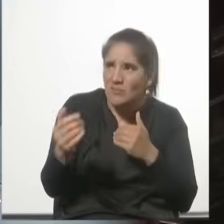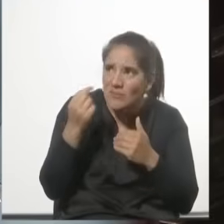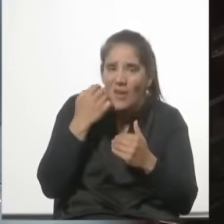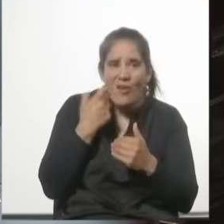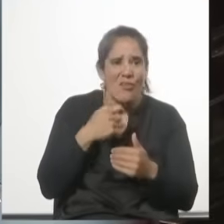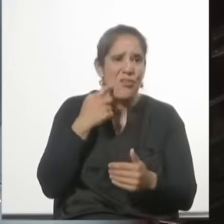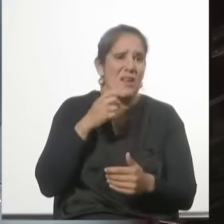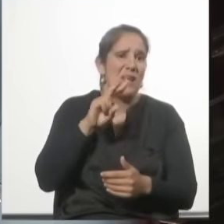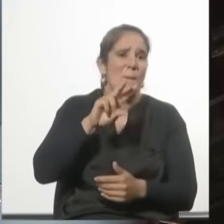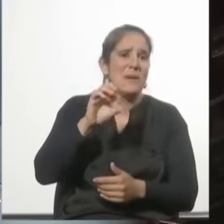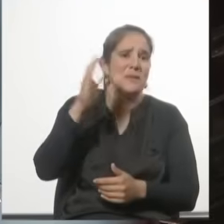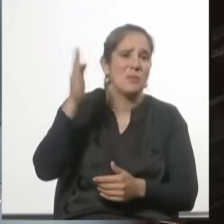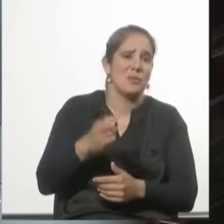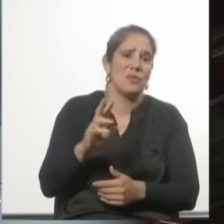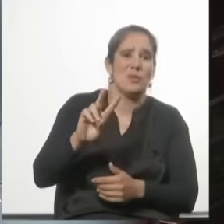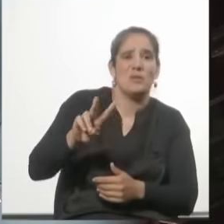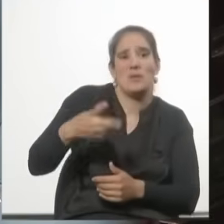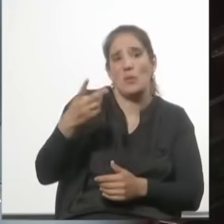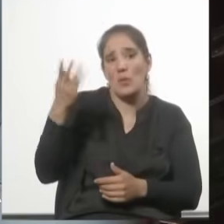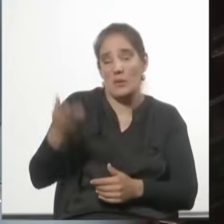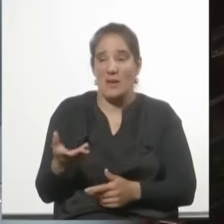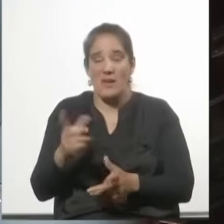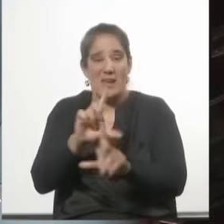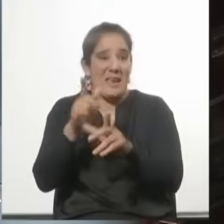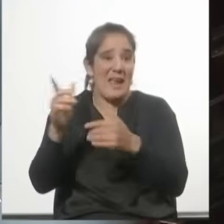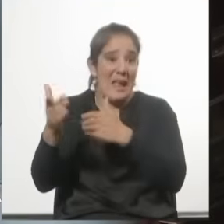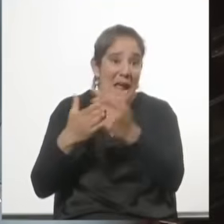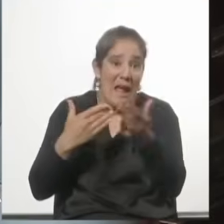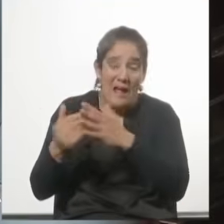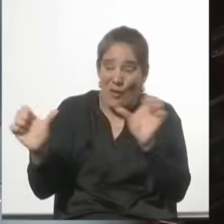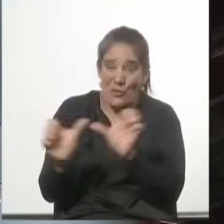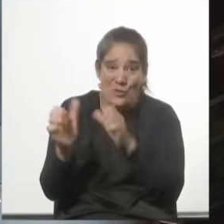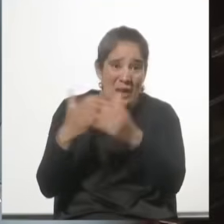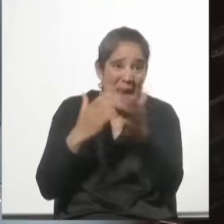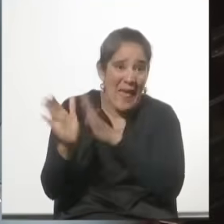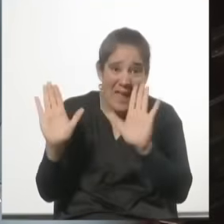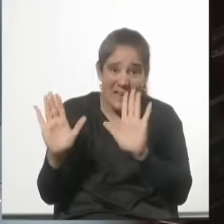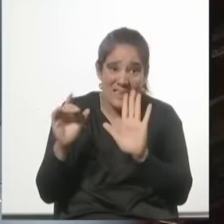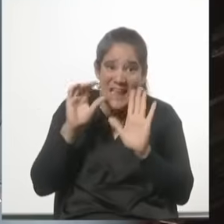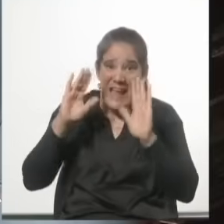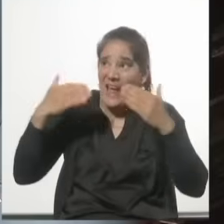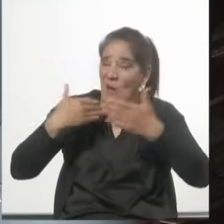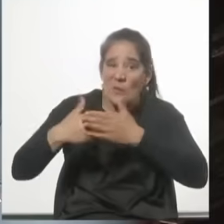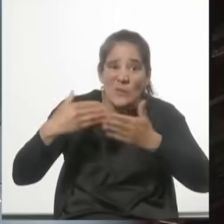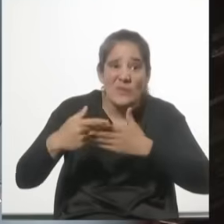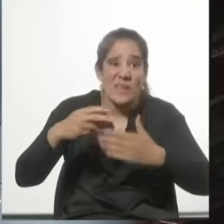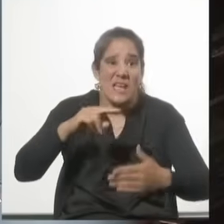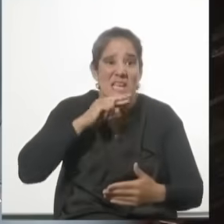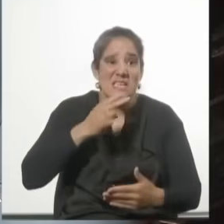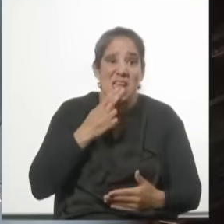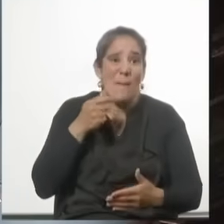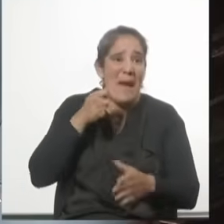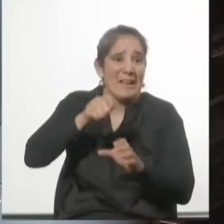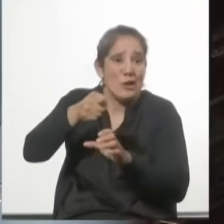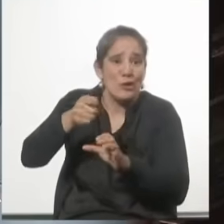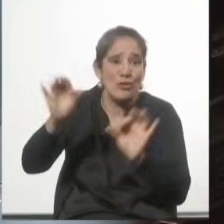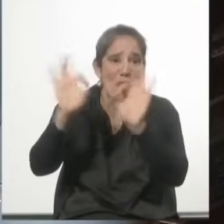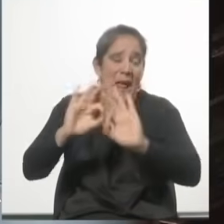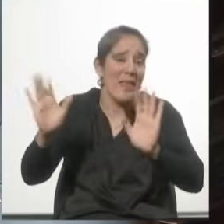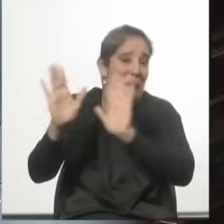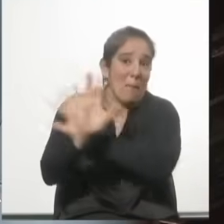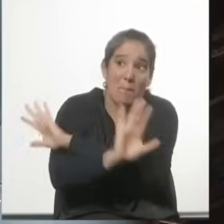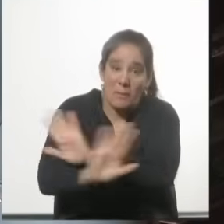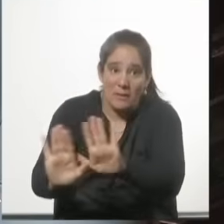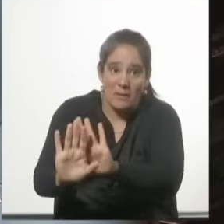guarismo, más de un 20% del segundo buque, que no tiene avance alguno, ni siquiera una chapa o un tornillo. Pero siguiendo con el tema del pago